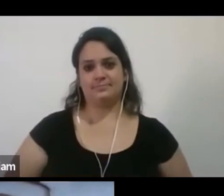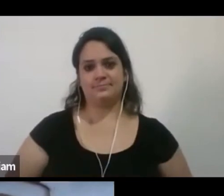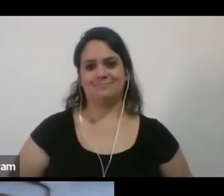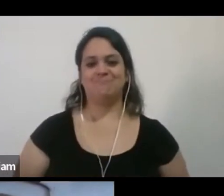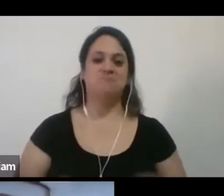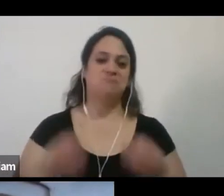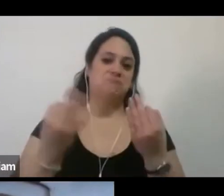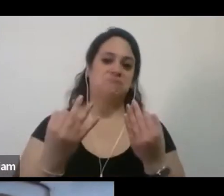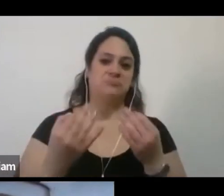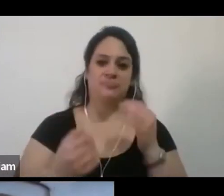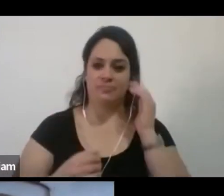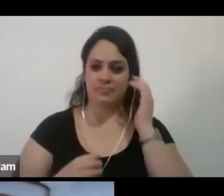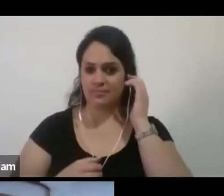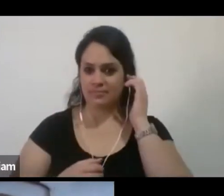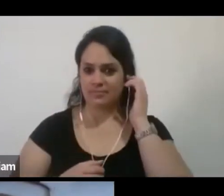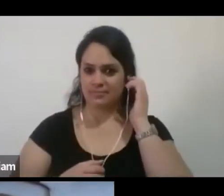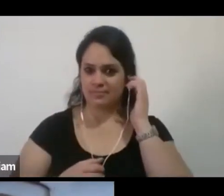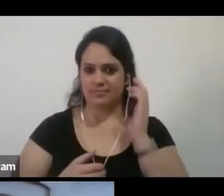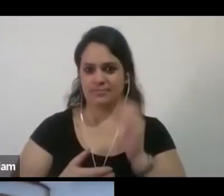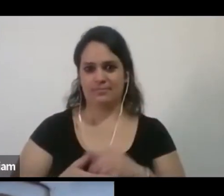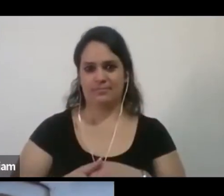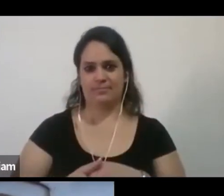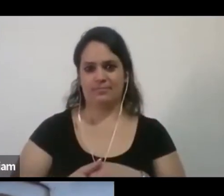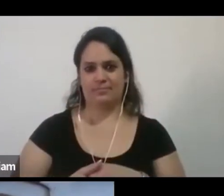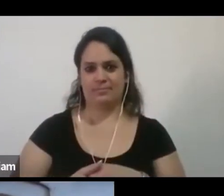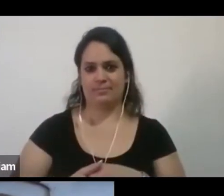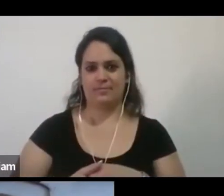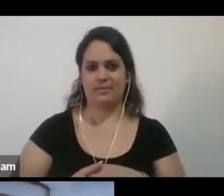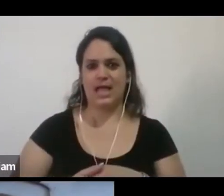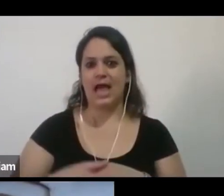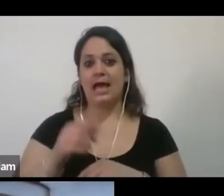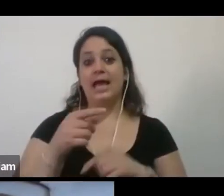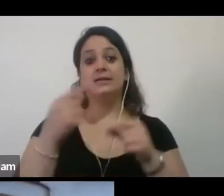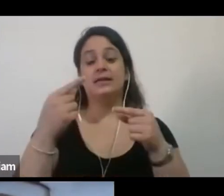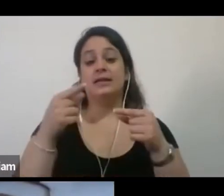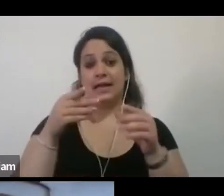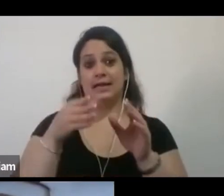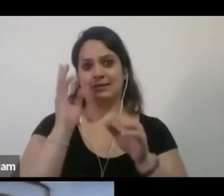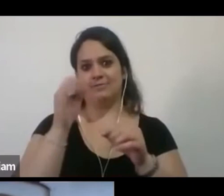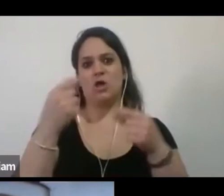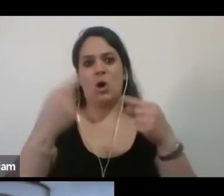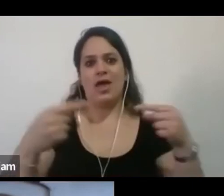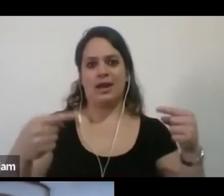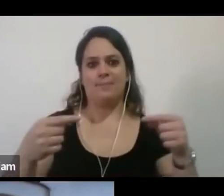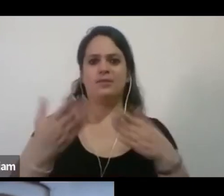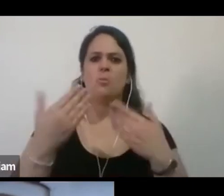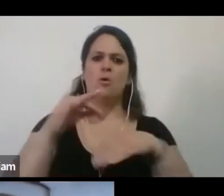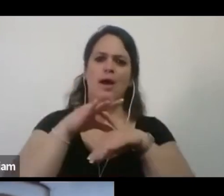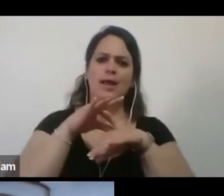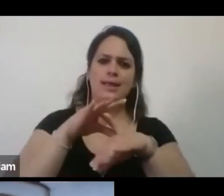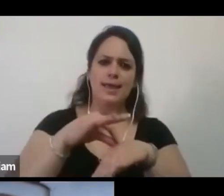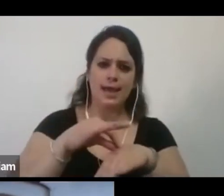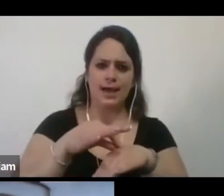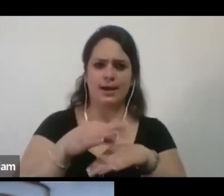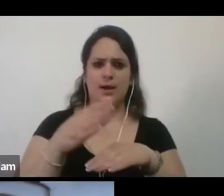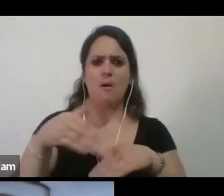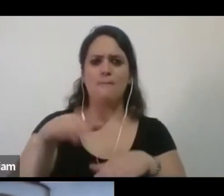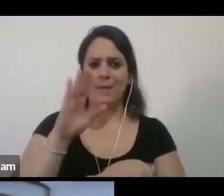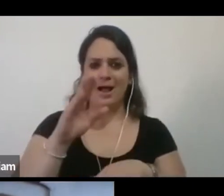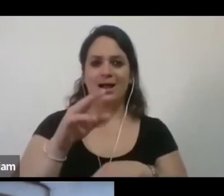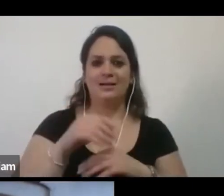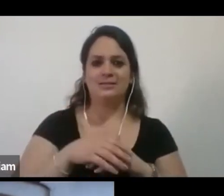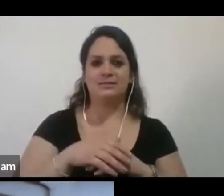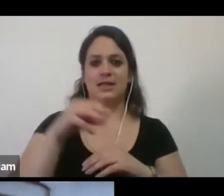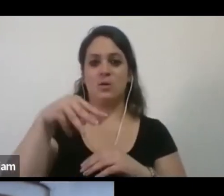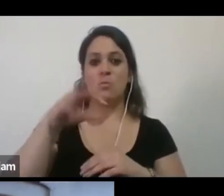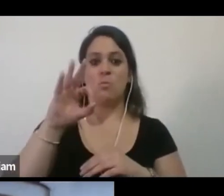Totalmente. Y en función de esas herramientas, por ahí Mónica nos puede guiar un poco más o orientar un poco más a